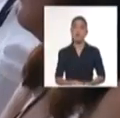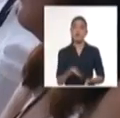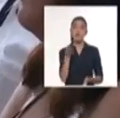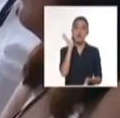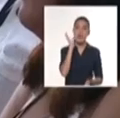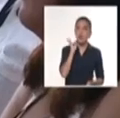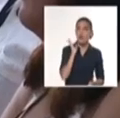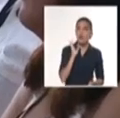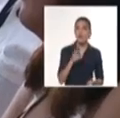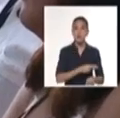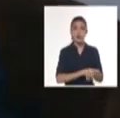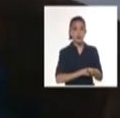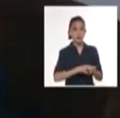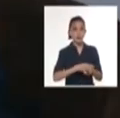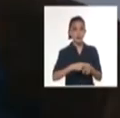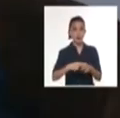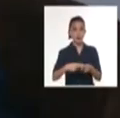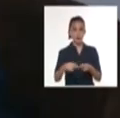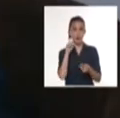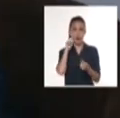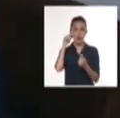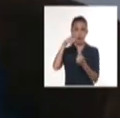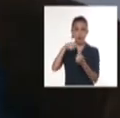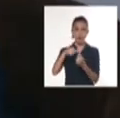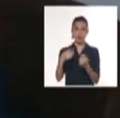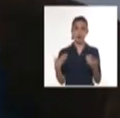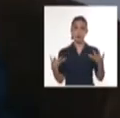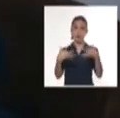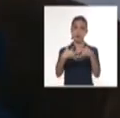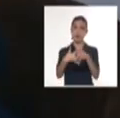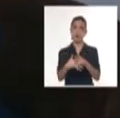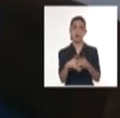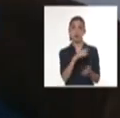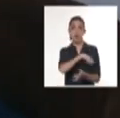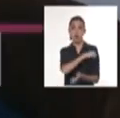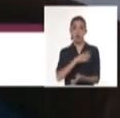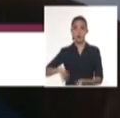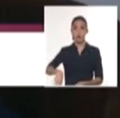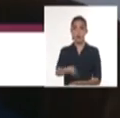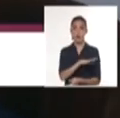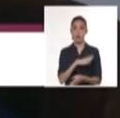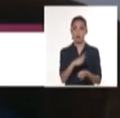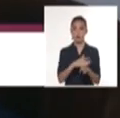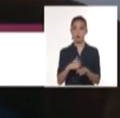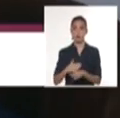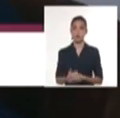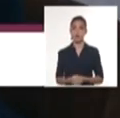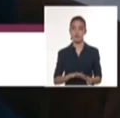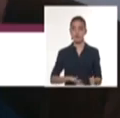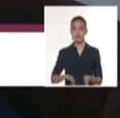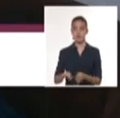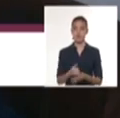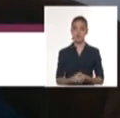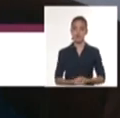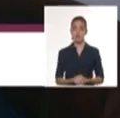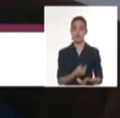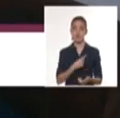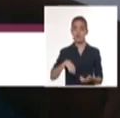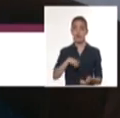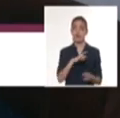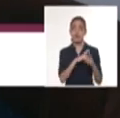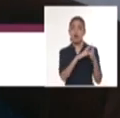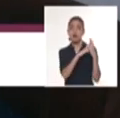y prioridades para la agenda común de los pueblos. Cada uno de nosotros que está allí sentado y que tiene esa responsabilidad, y los que nos están